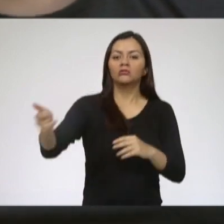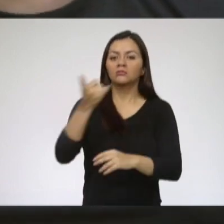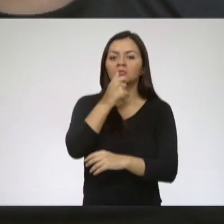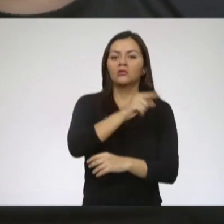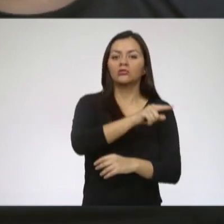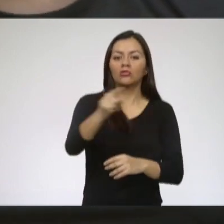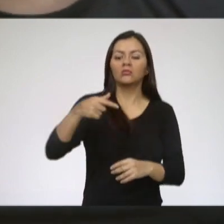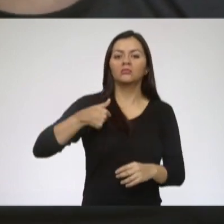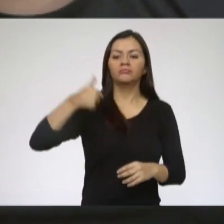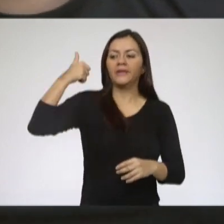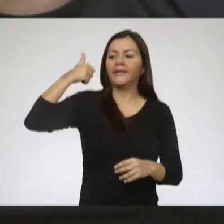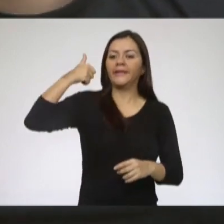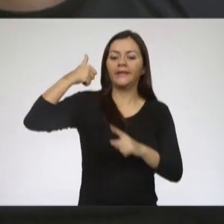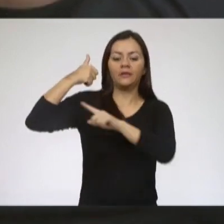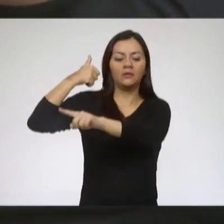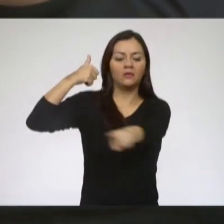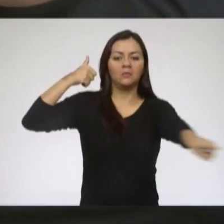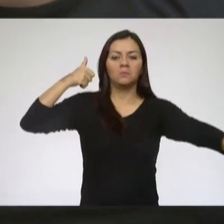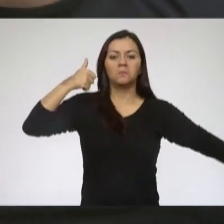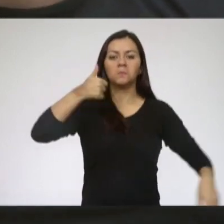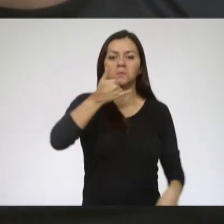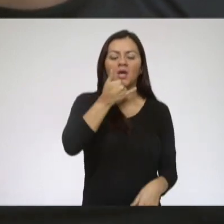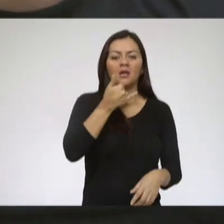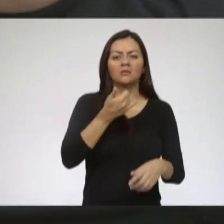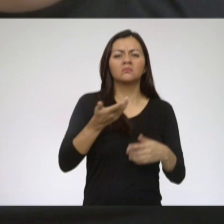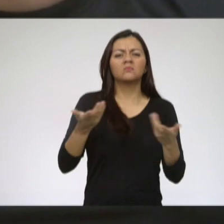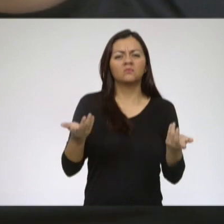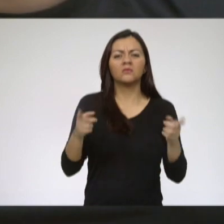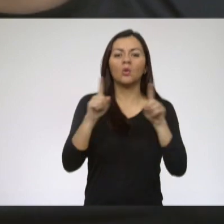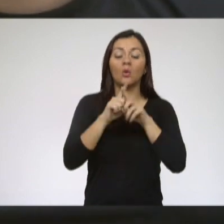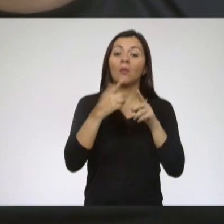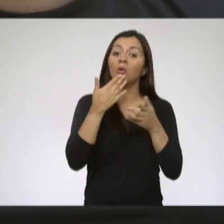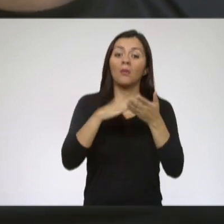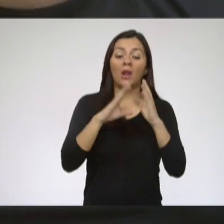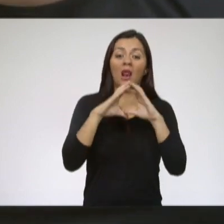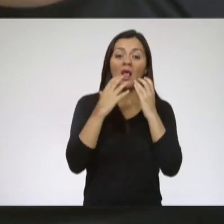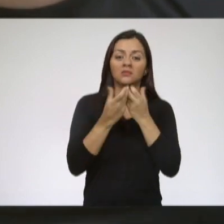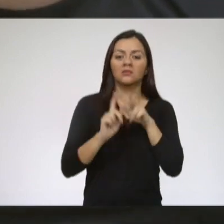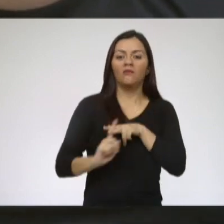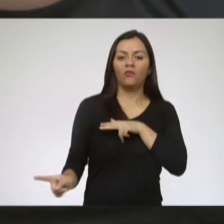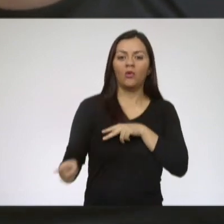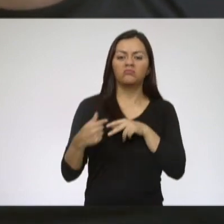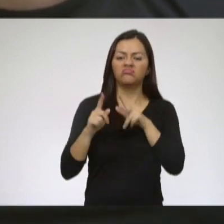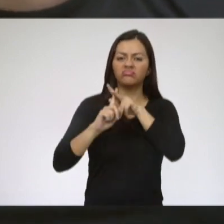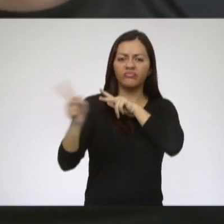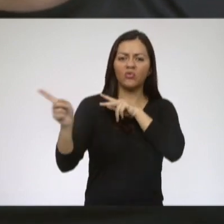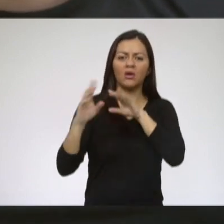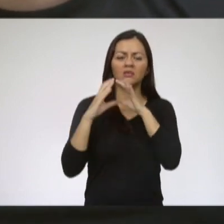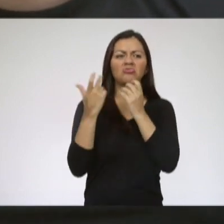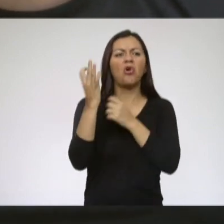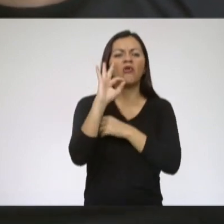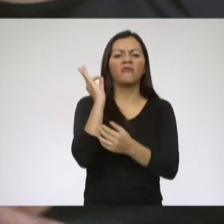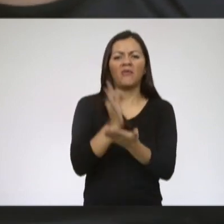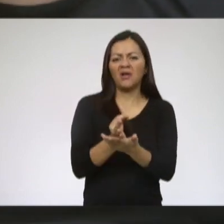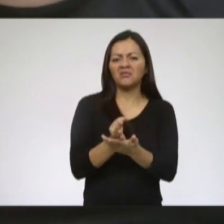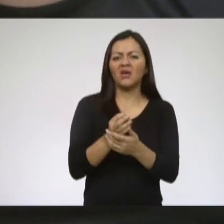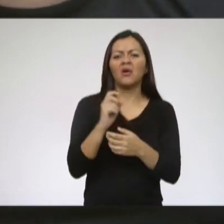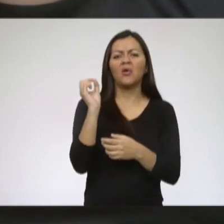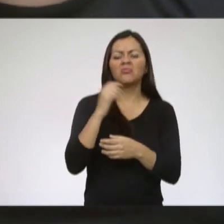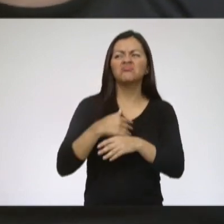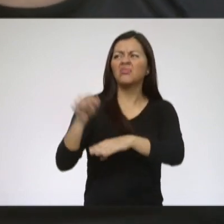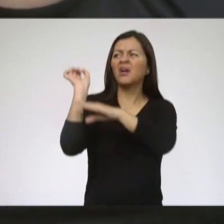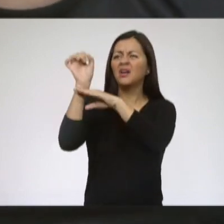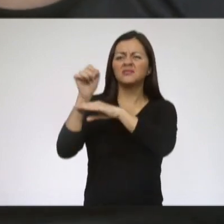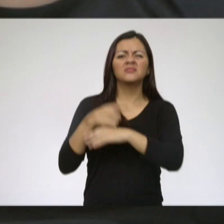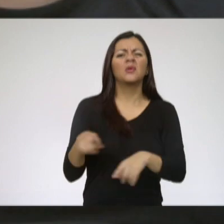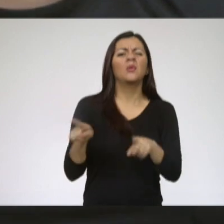no me llevaban a nada bien. Y lo que hacía era, o me fugaba de clases, o no iba, o simplemente no les hacía caso. O sea,